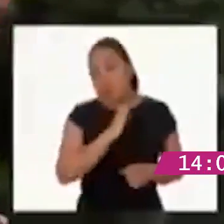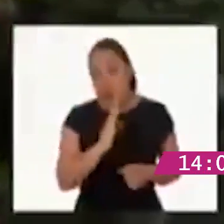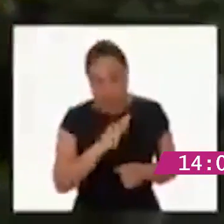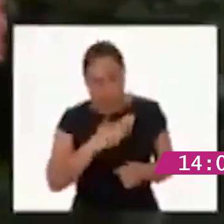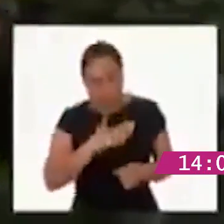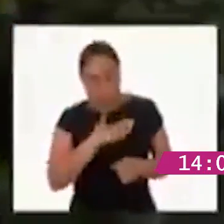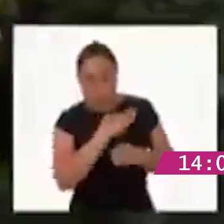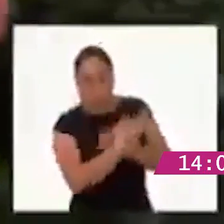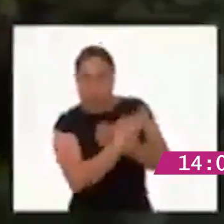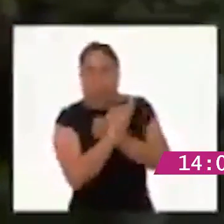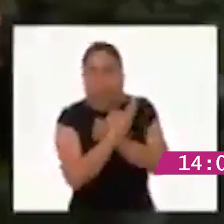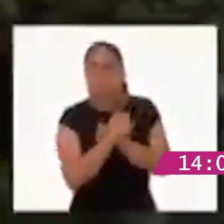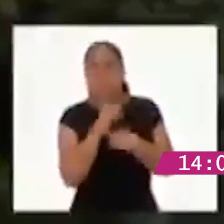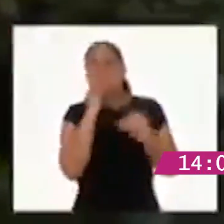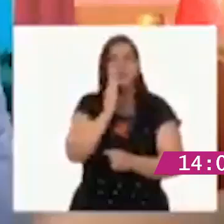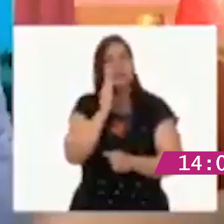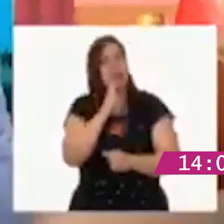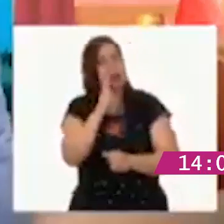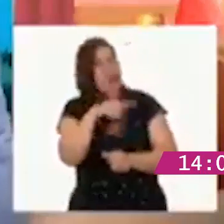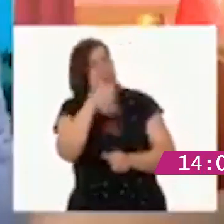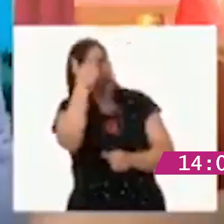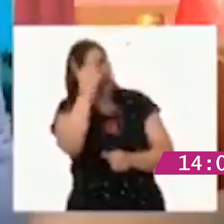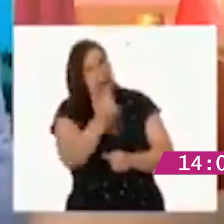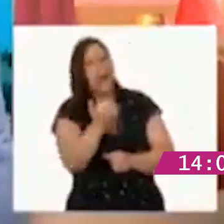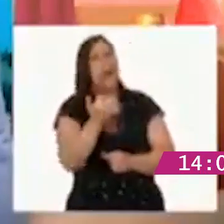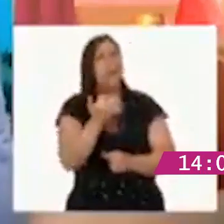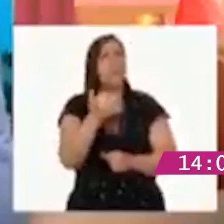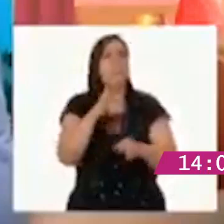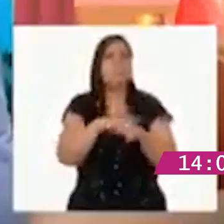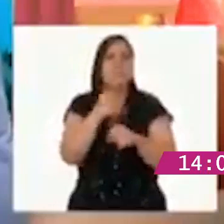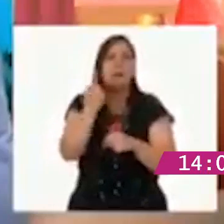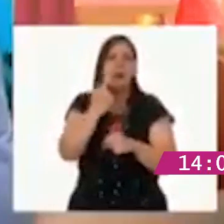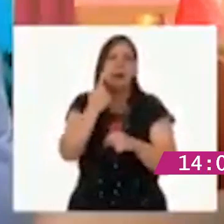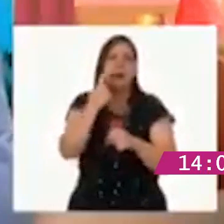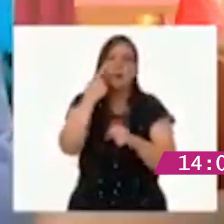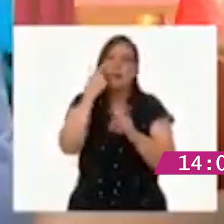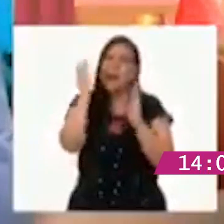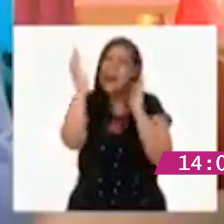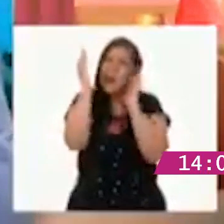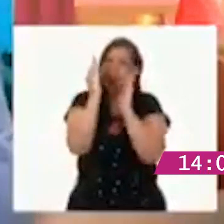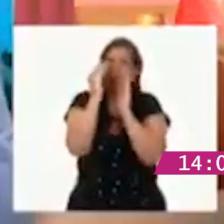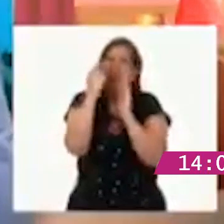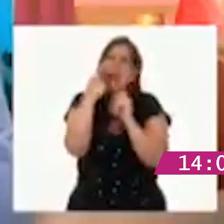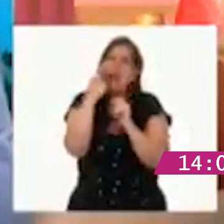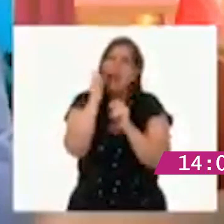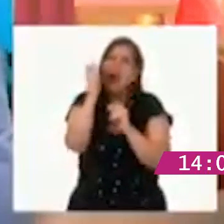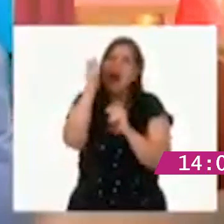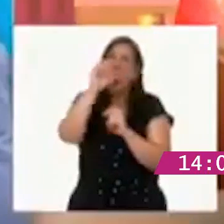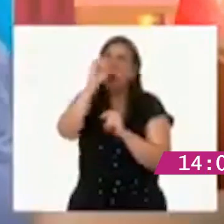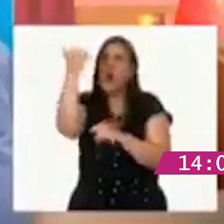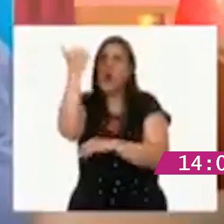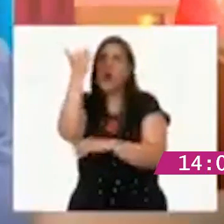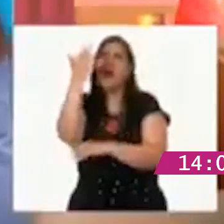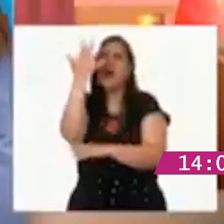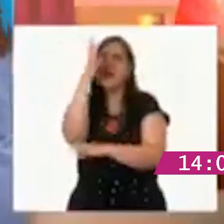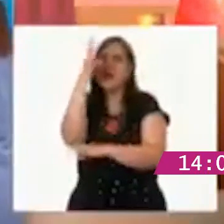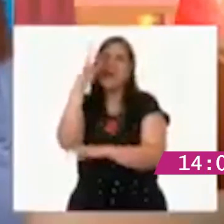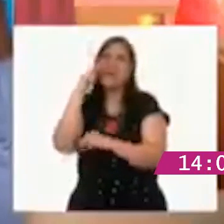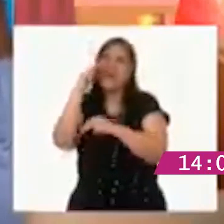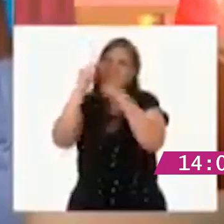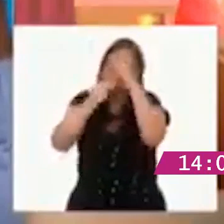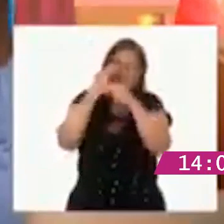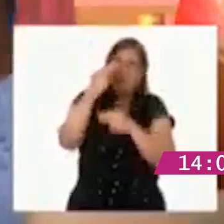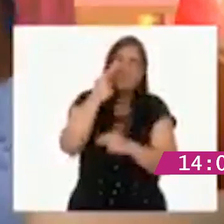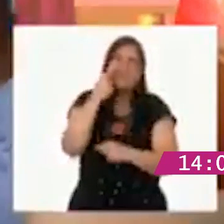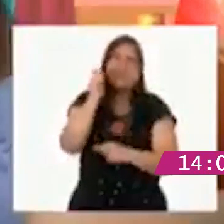secretario general de la sección 7 de la CENTE en Chiapas, planteó que debido a que el 80% de las y los chiapanecos se encuentran